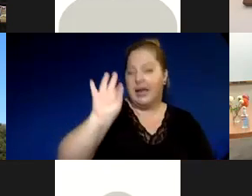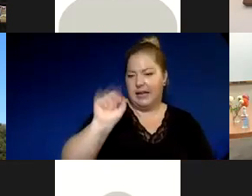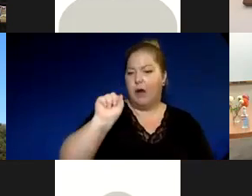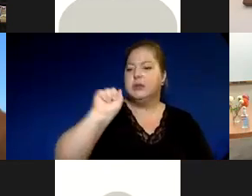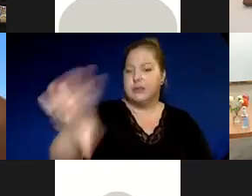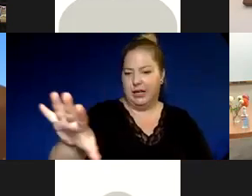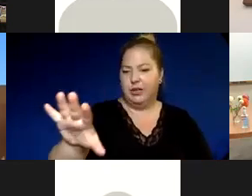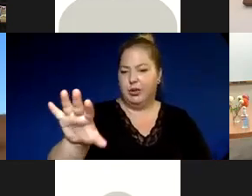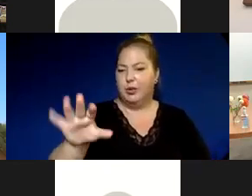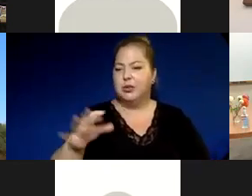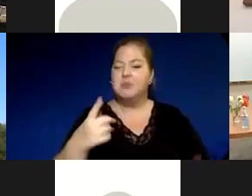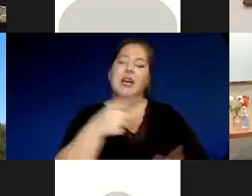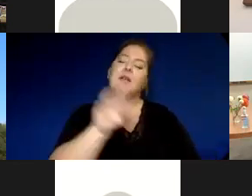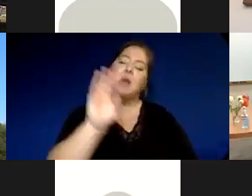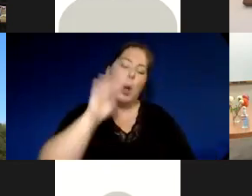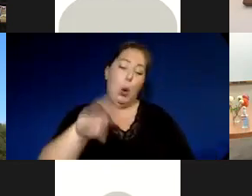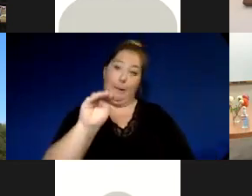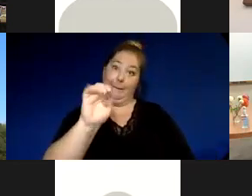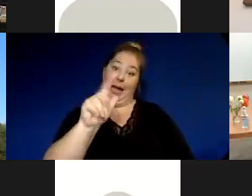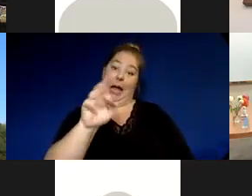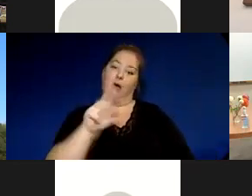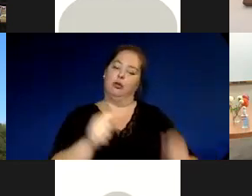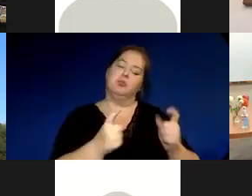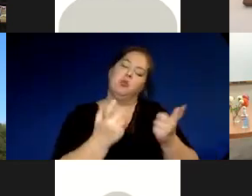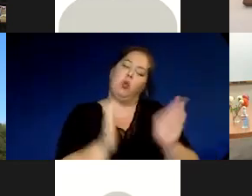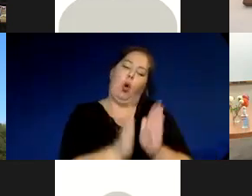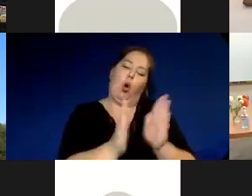momento el personal es bastante